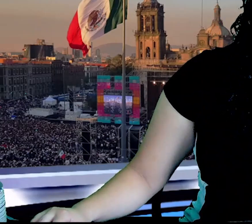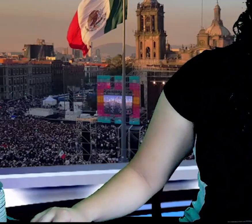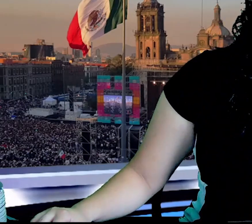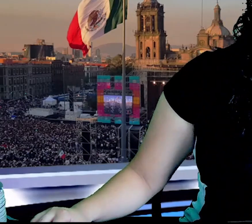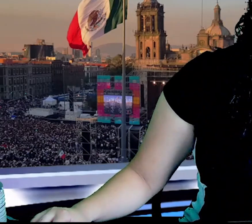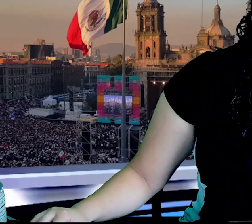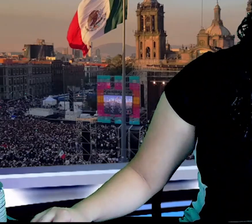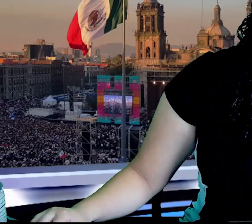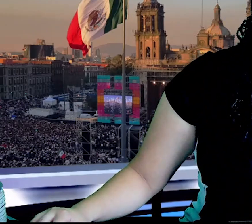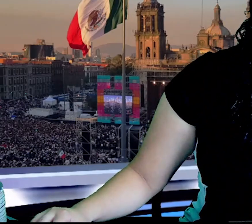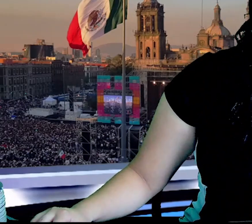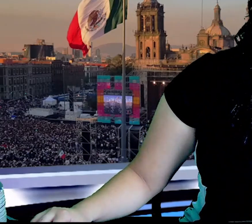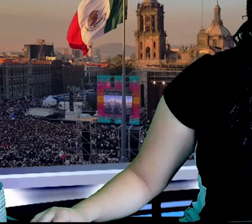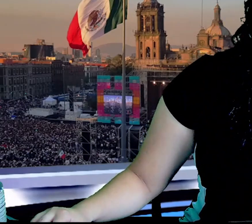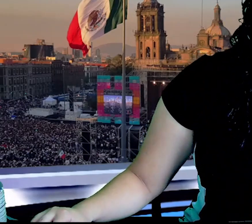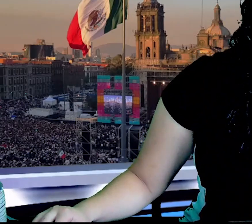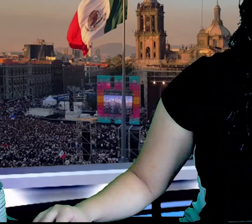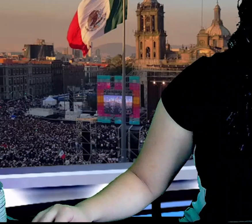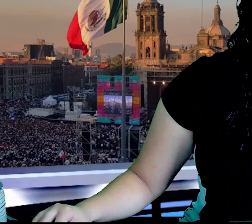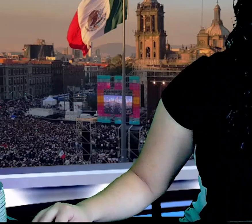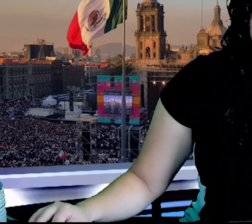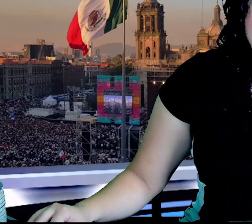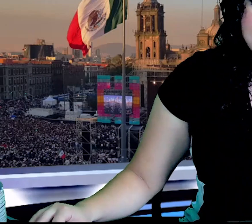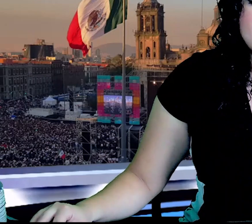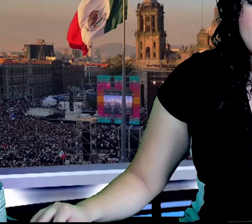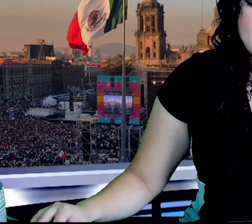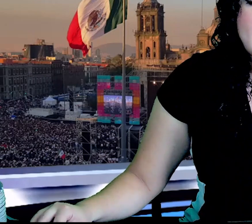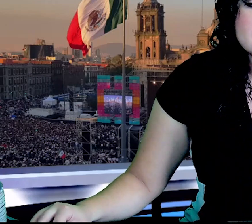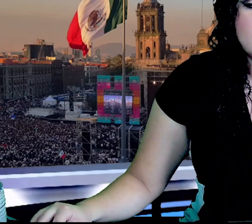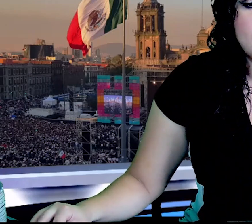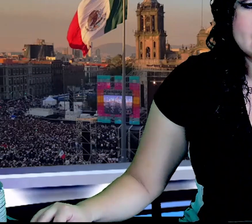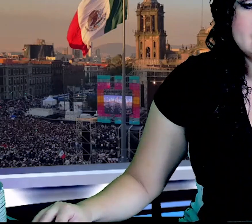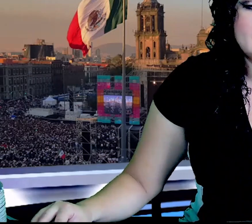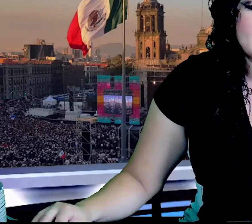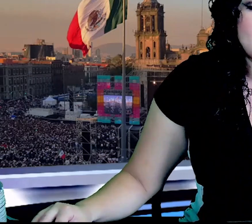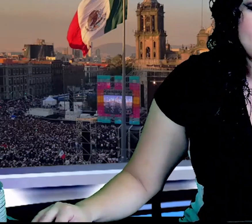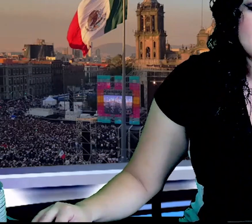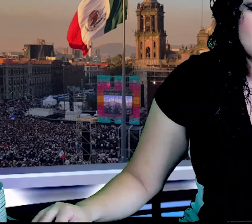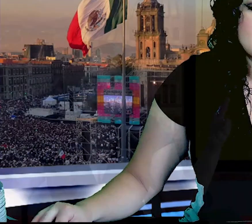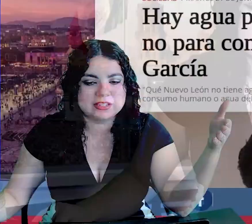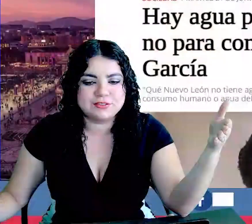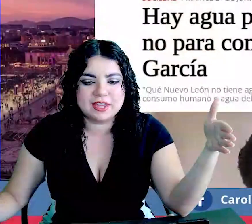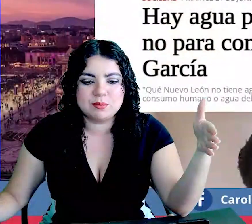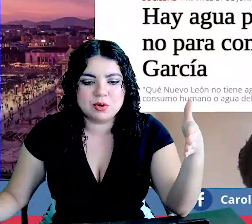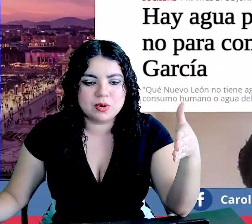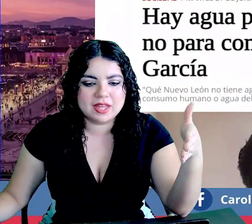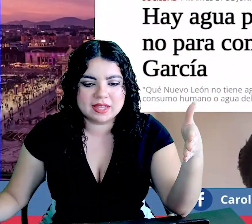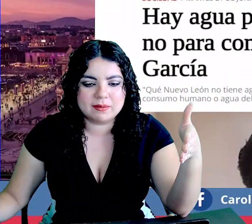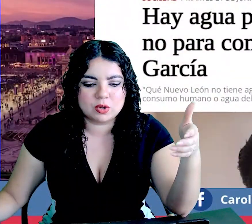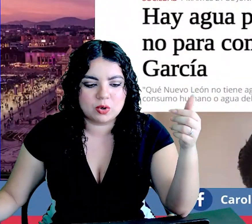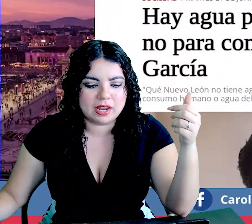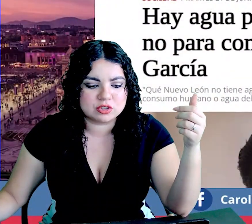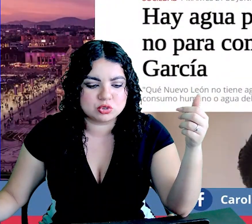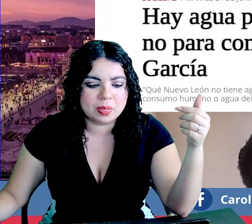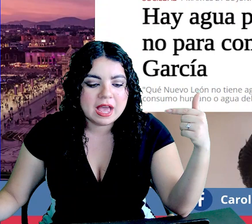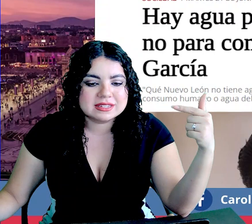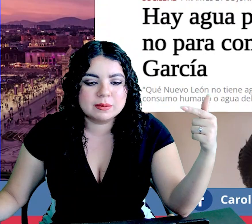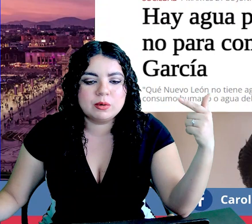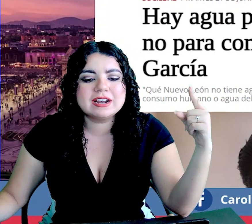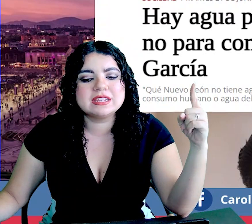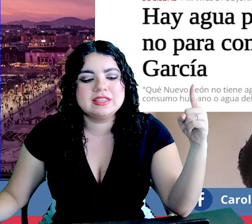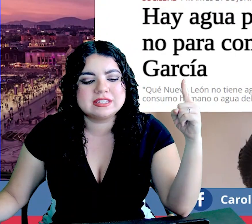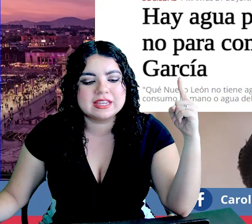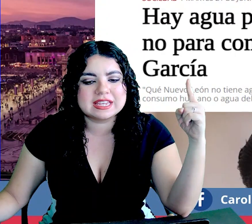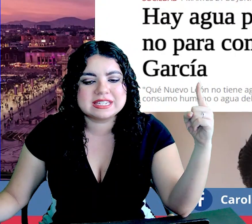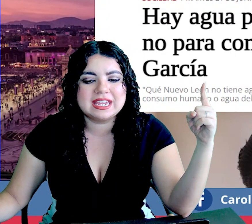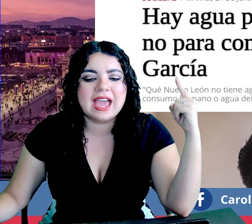puesto, muy dispuesto, muy con los pantalones fajados a decir ¿qué es lo que tiene que pasar? Y si se fijan, bueno, nada que ver con esto. Samuel